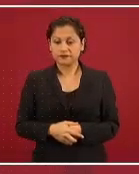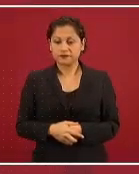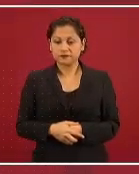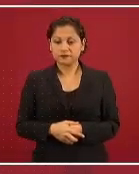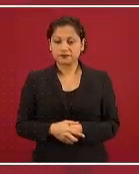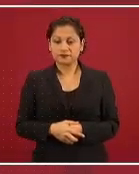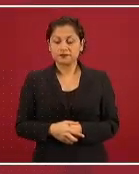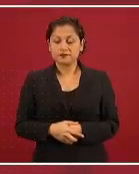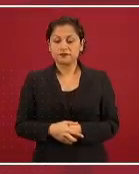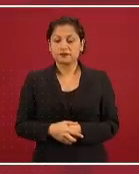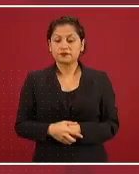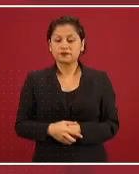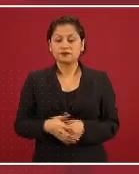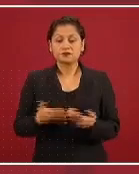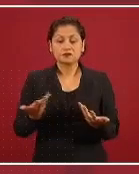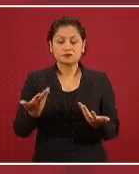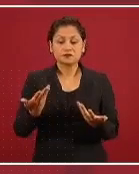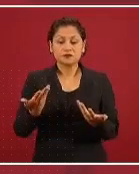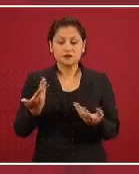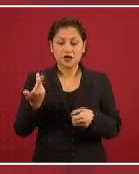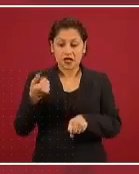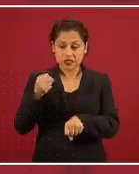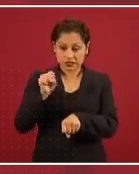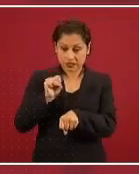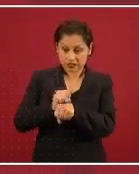por Semana Santa